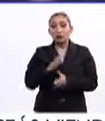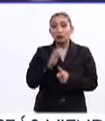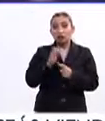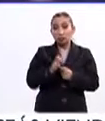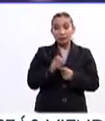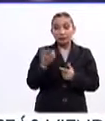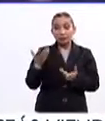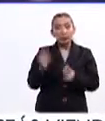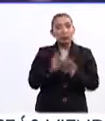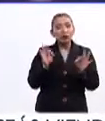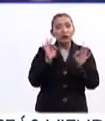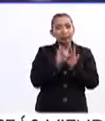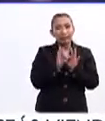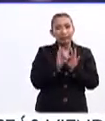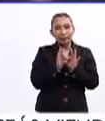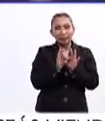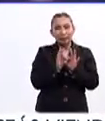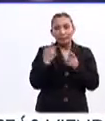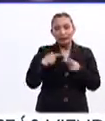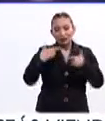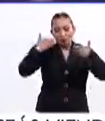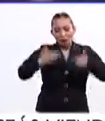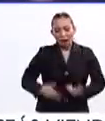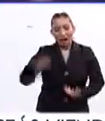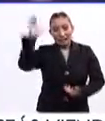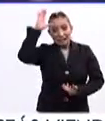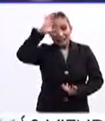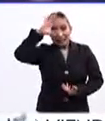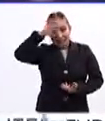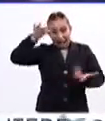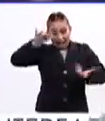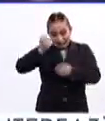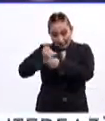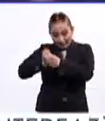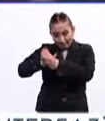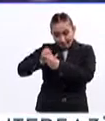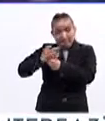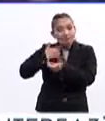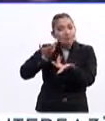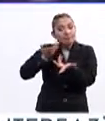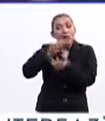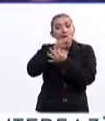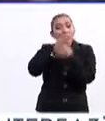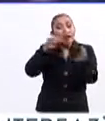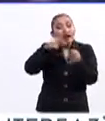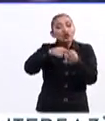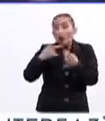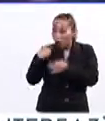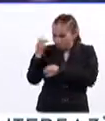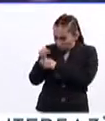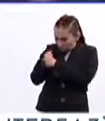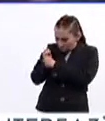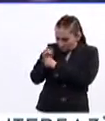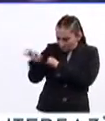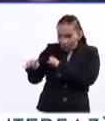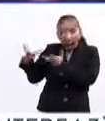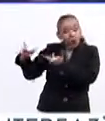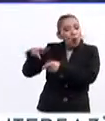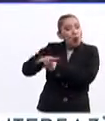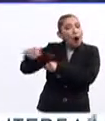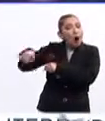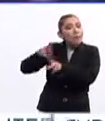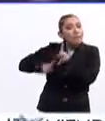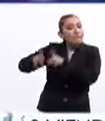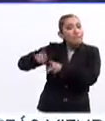el papel importante del científico en la divulgación es dar a conocer lo que se está haciendo